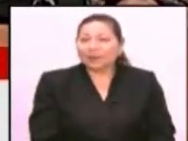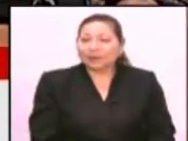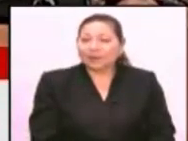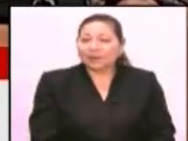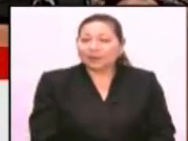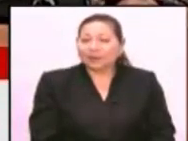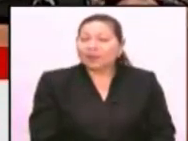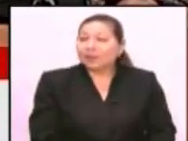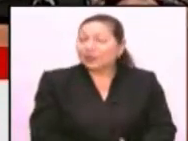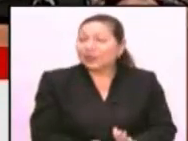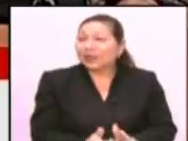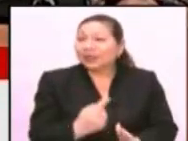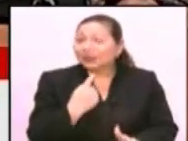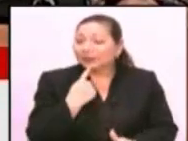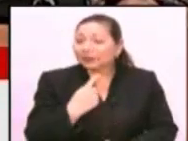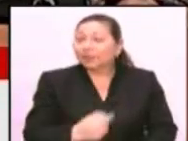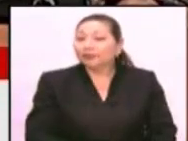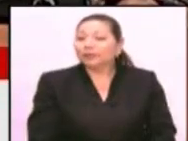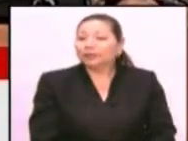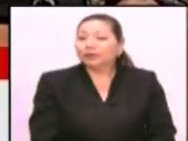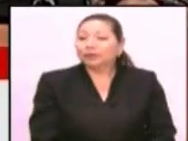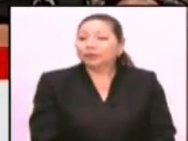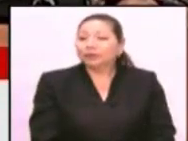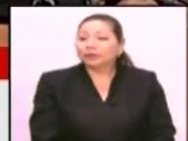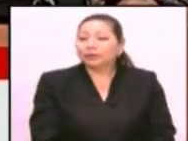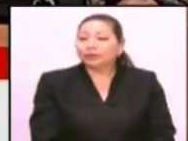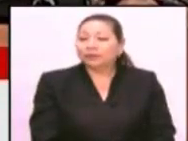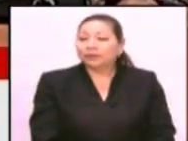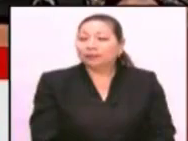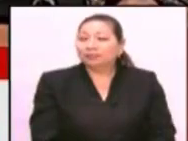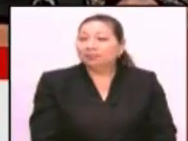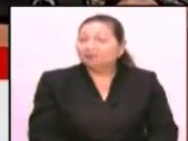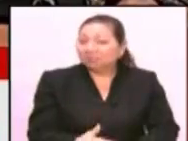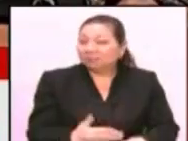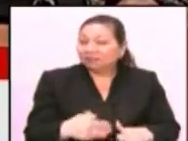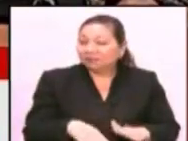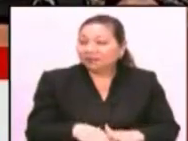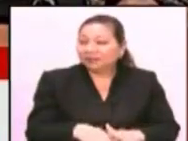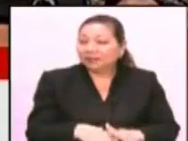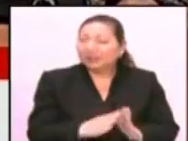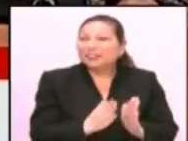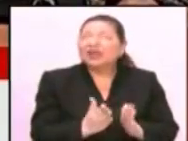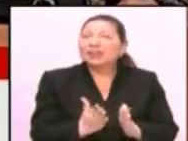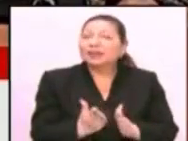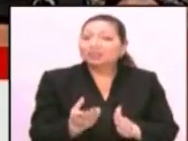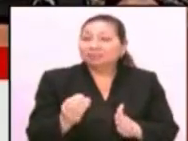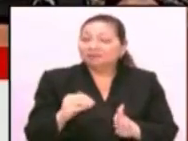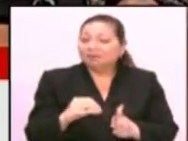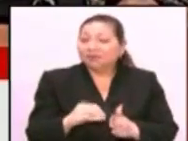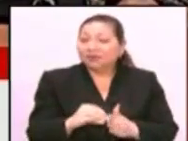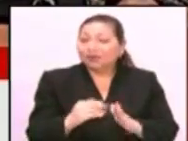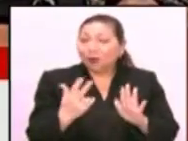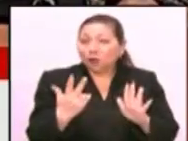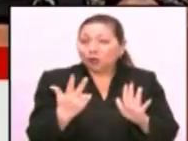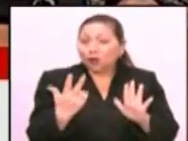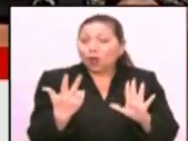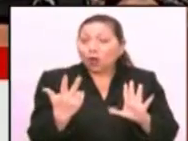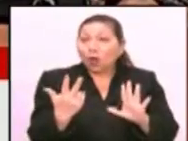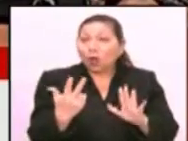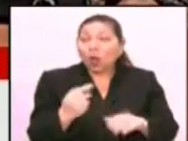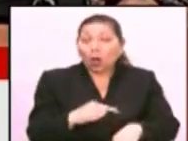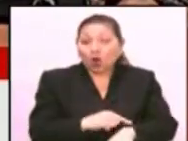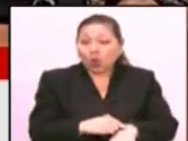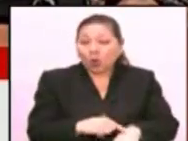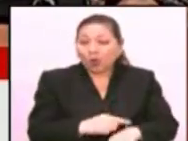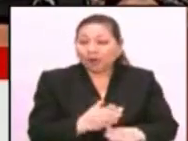en nuestra legislación, ¿qué dice? El preencierro y el encierro determina que un interno de las 8 horas, entre comillas, que va a